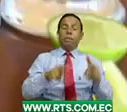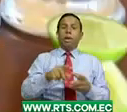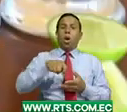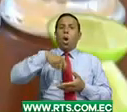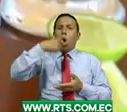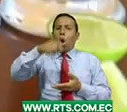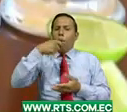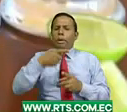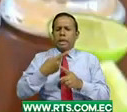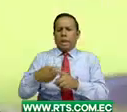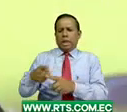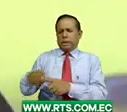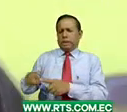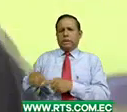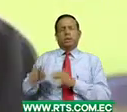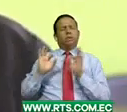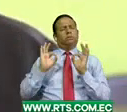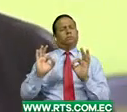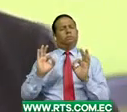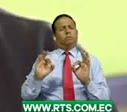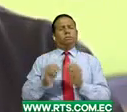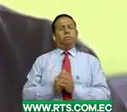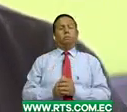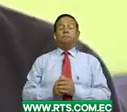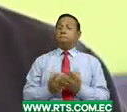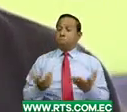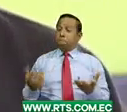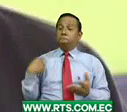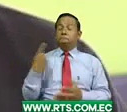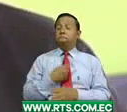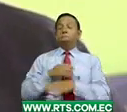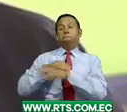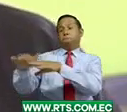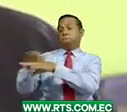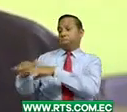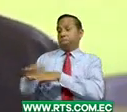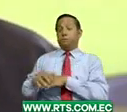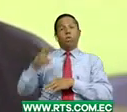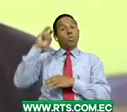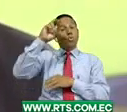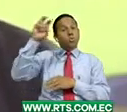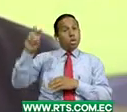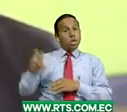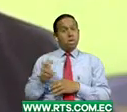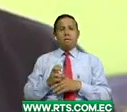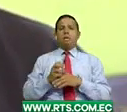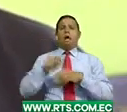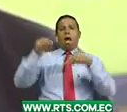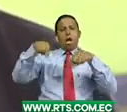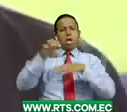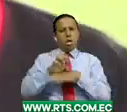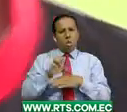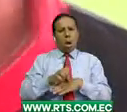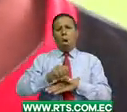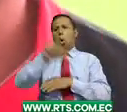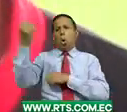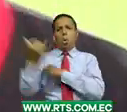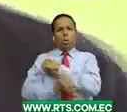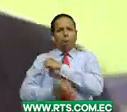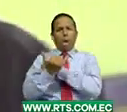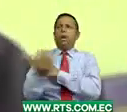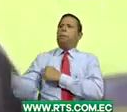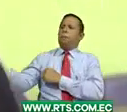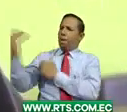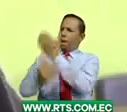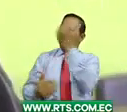gastronomía. Hacemos la cordial invitación a todos los turistas nacionales, internacionales, que vengan y visiten